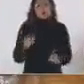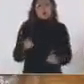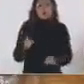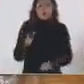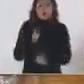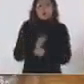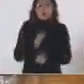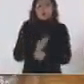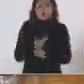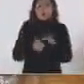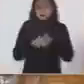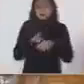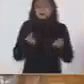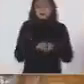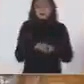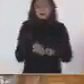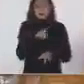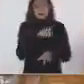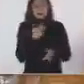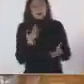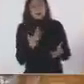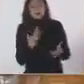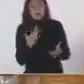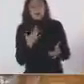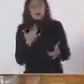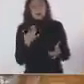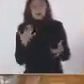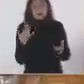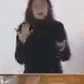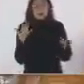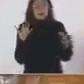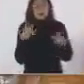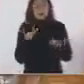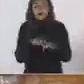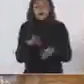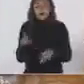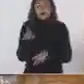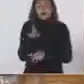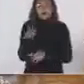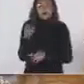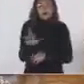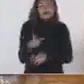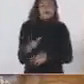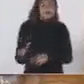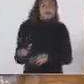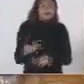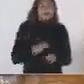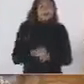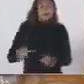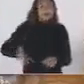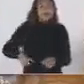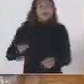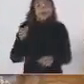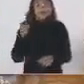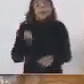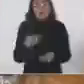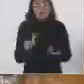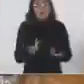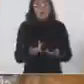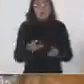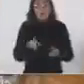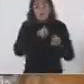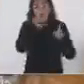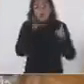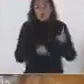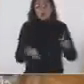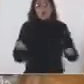alto contenido populista de derecha. ¿Sí? Que me digan qué gobierno del PAN en el país